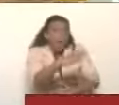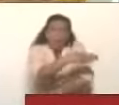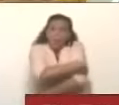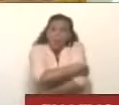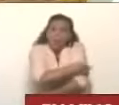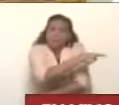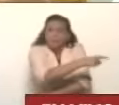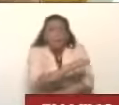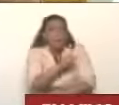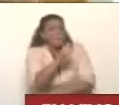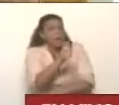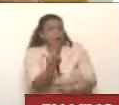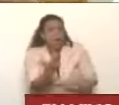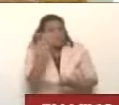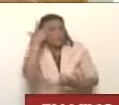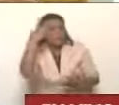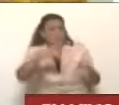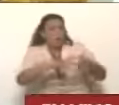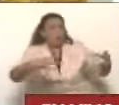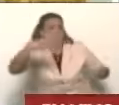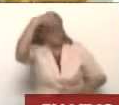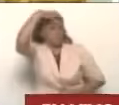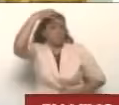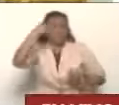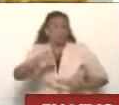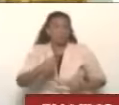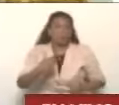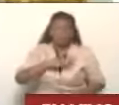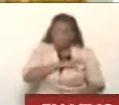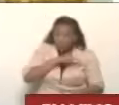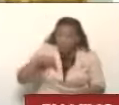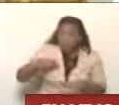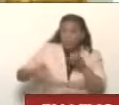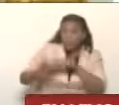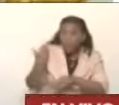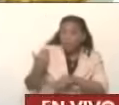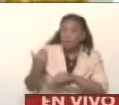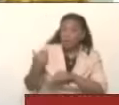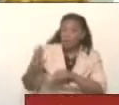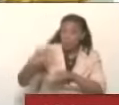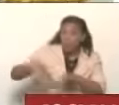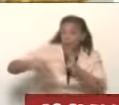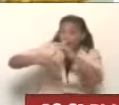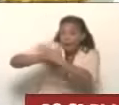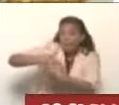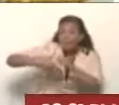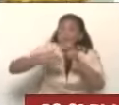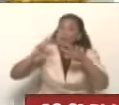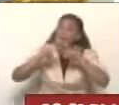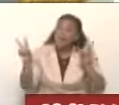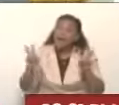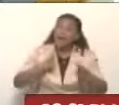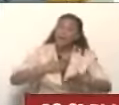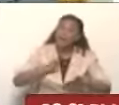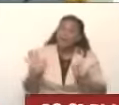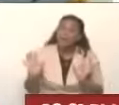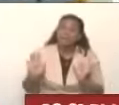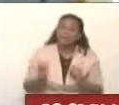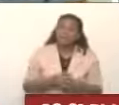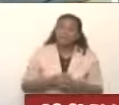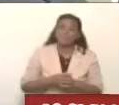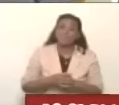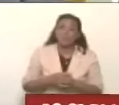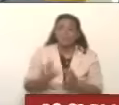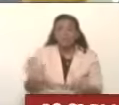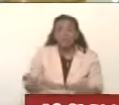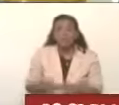fascismo, de los imperios. Y nuestro modelo, nuestra fuerza de vida es la paz. Creo que era Indira,